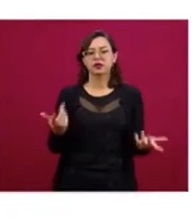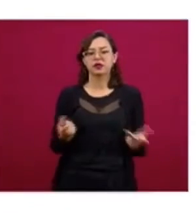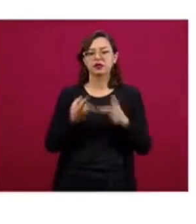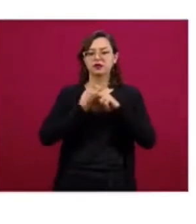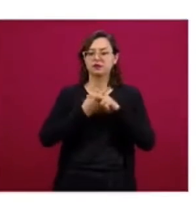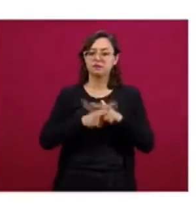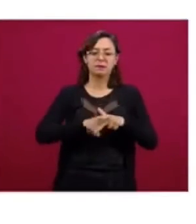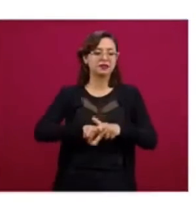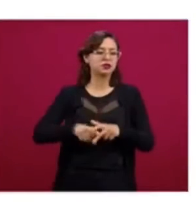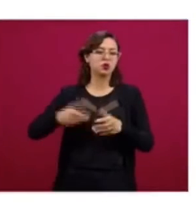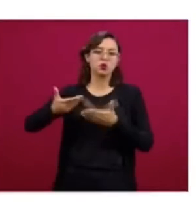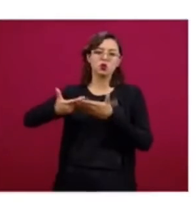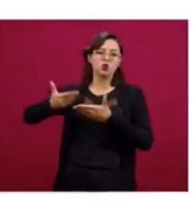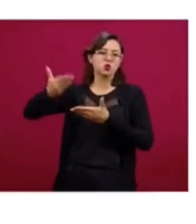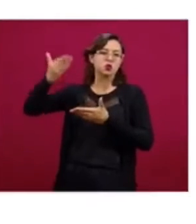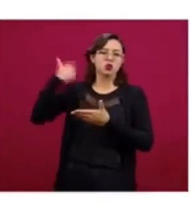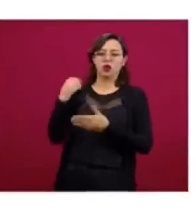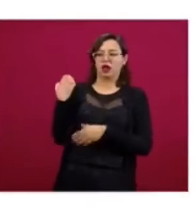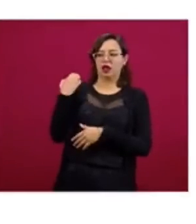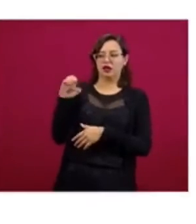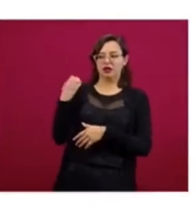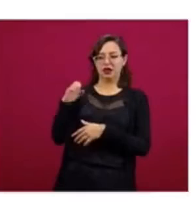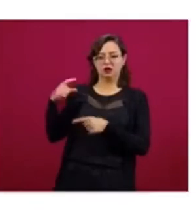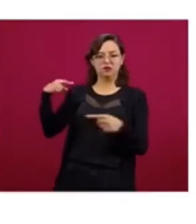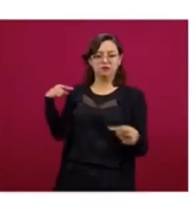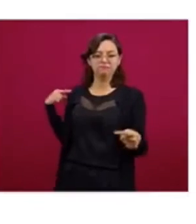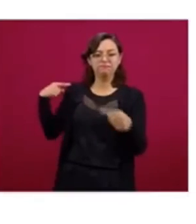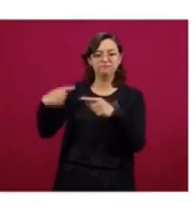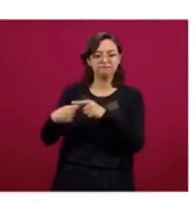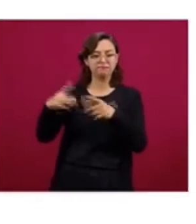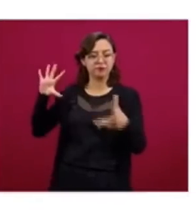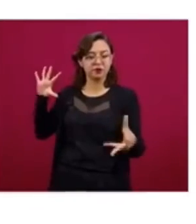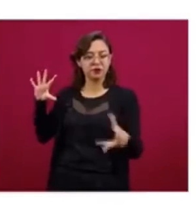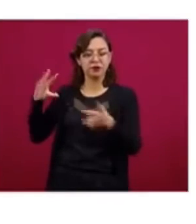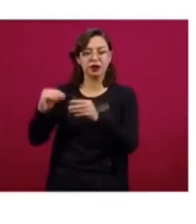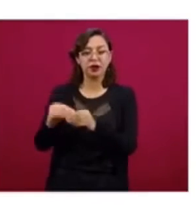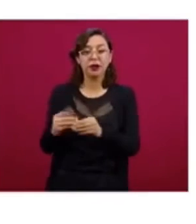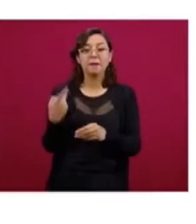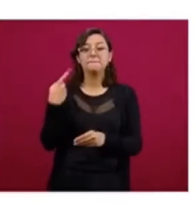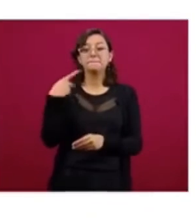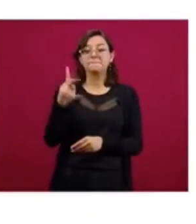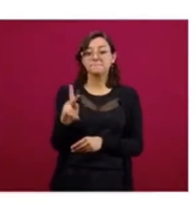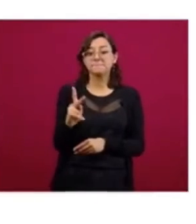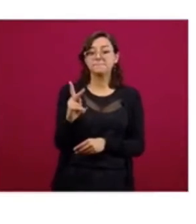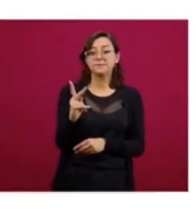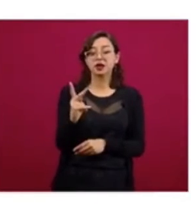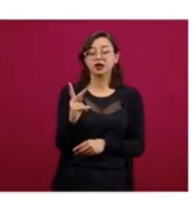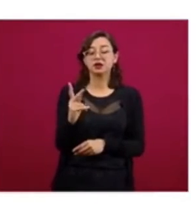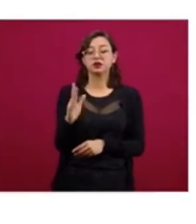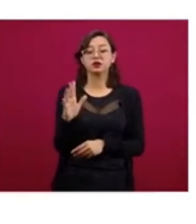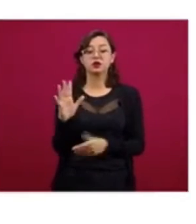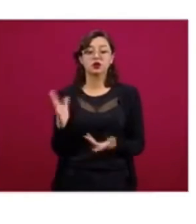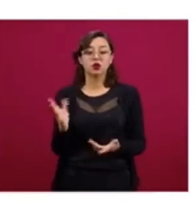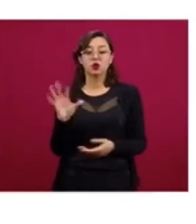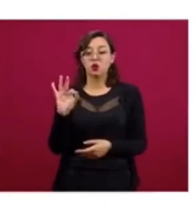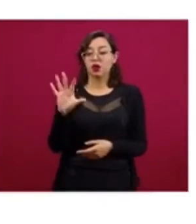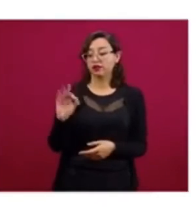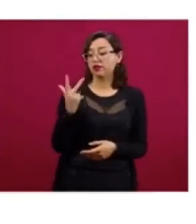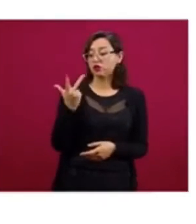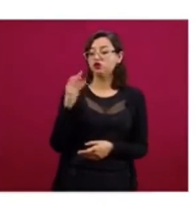derecho a las redes sociales, sí, o al internet, ¿no? Doctora, psicóloga, una pregunta. Usted es la